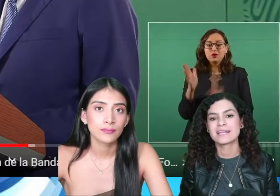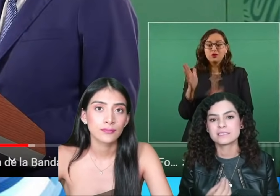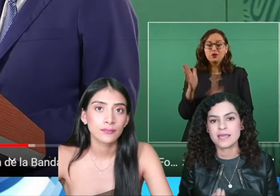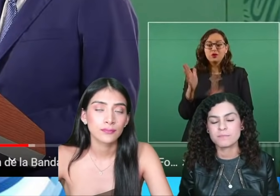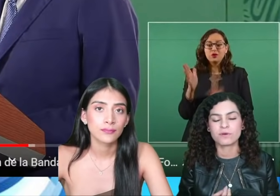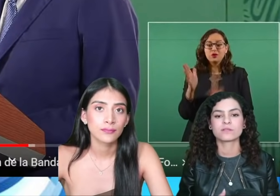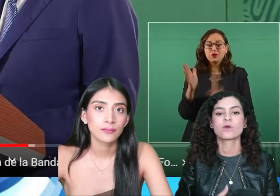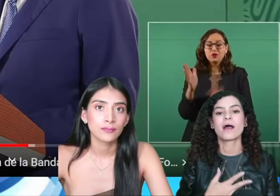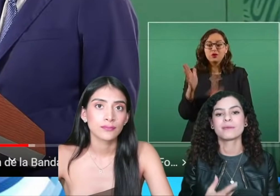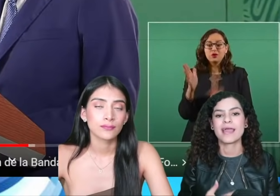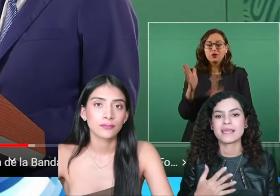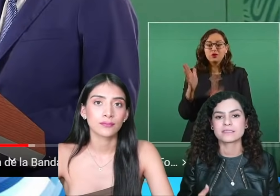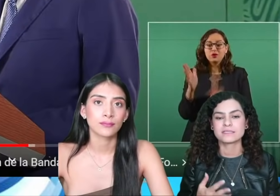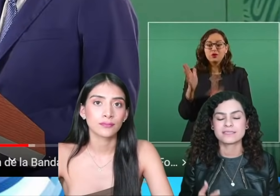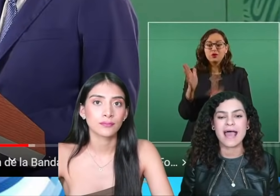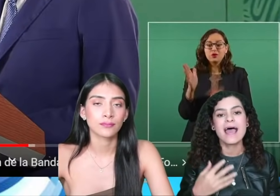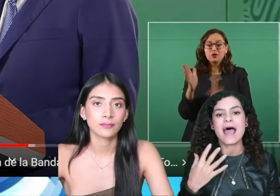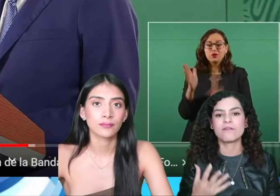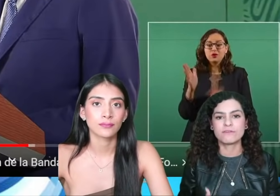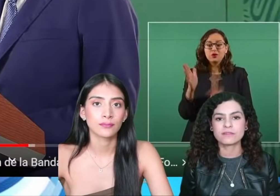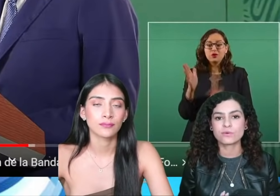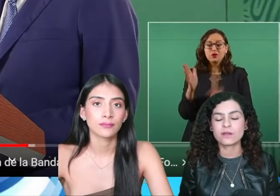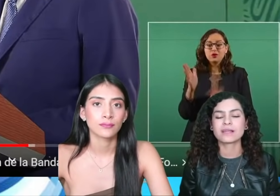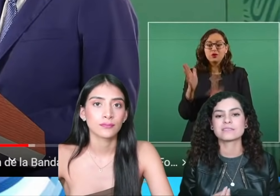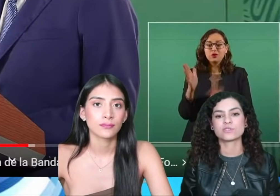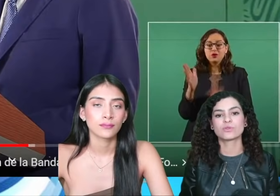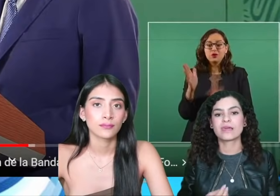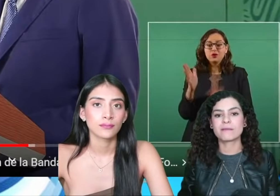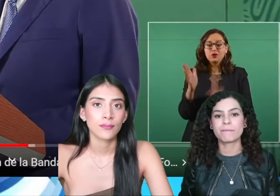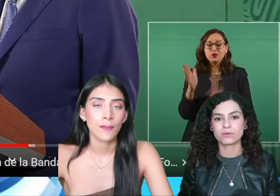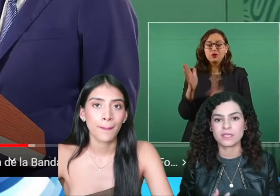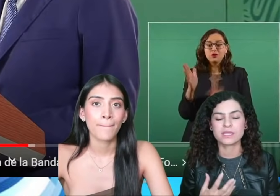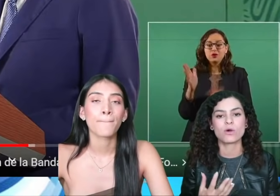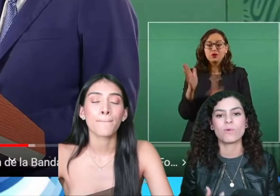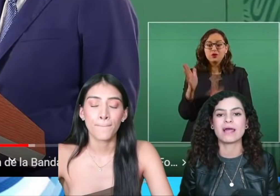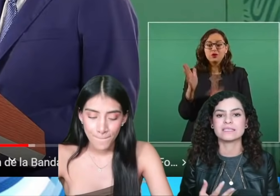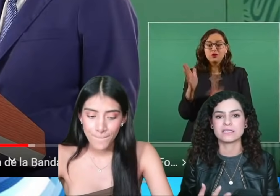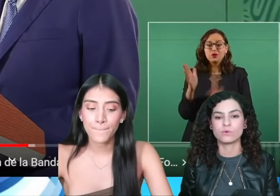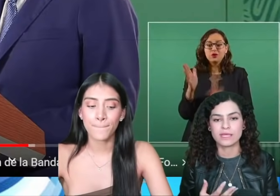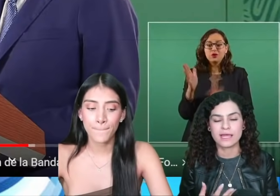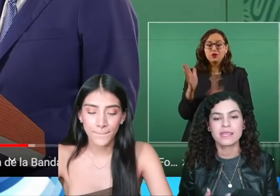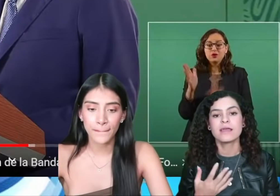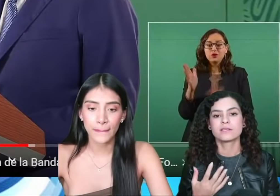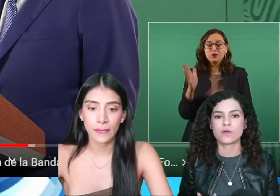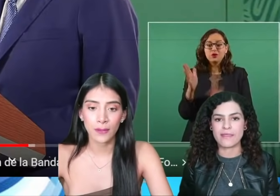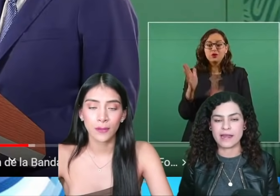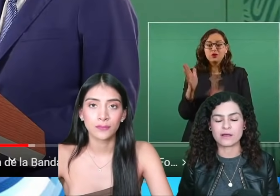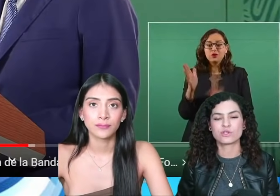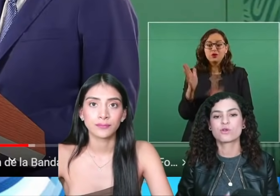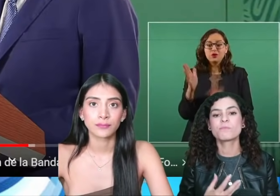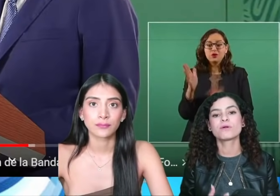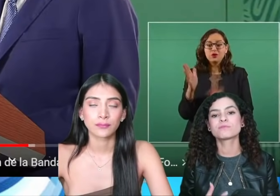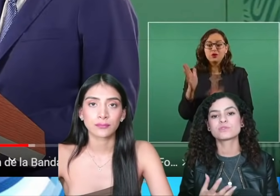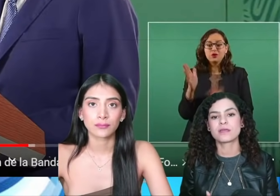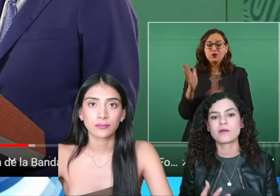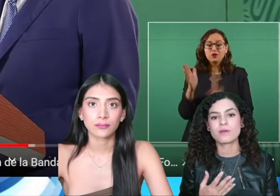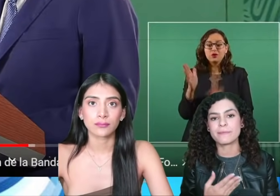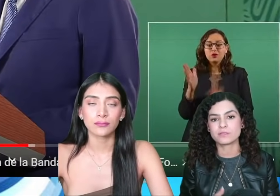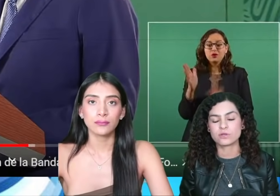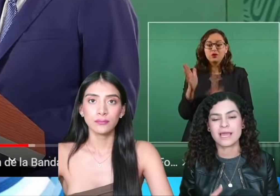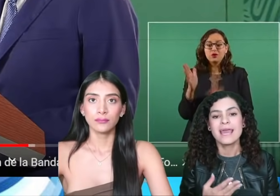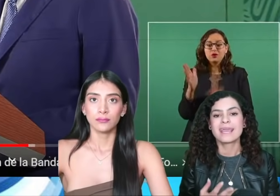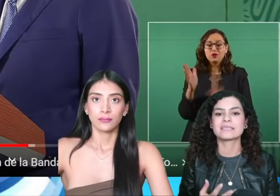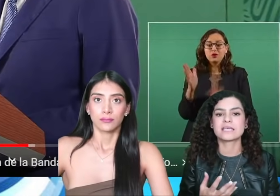¿qué hace ahí? ¿Por qué todavía este está al frente de una organización tan importante como la de seguridad ciudadana? O sea, no podemos tener a